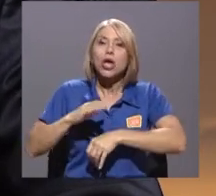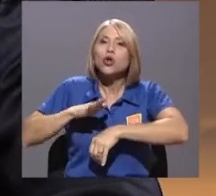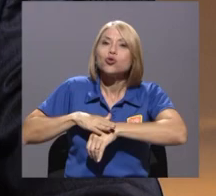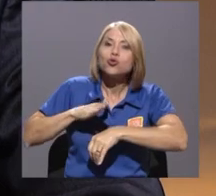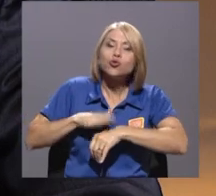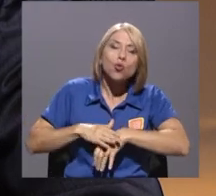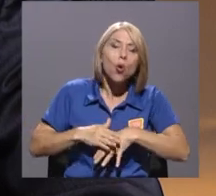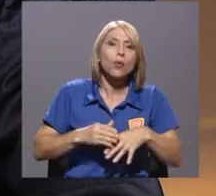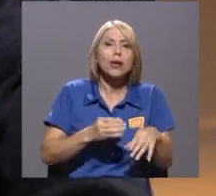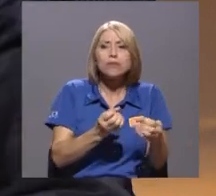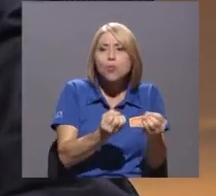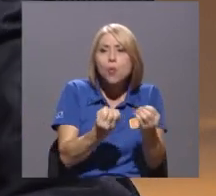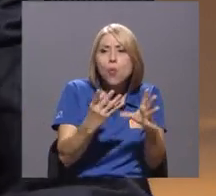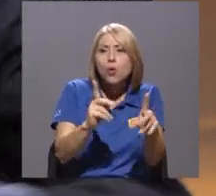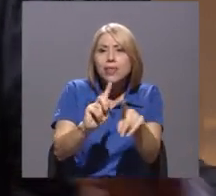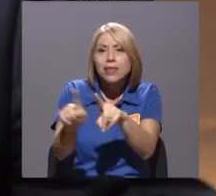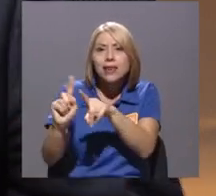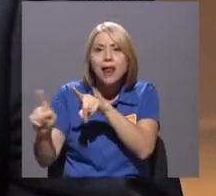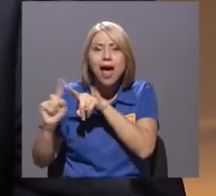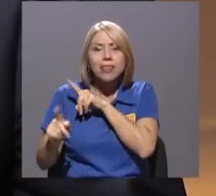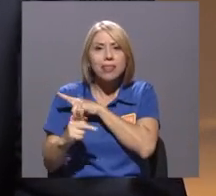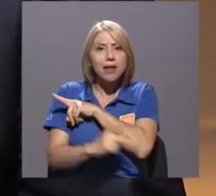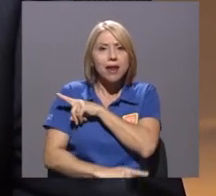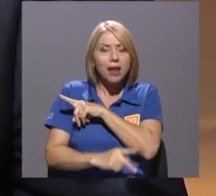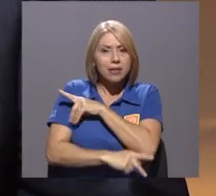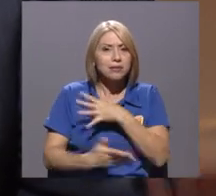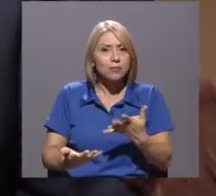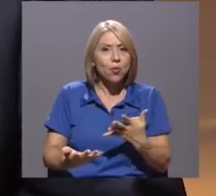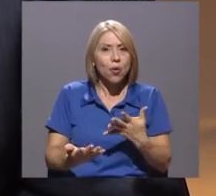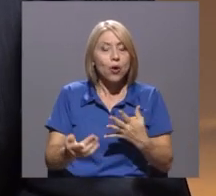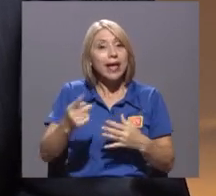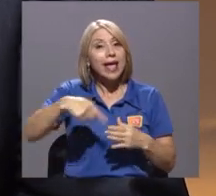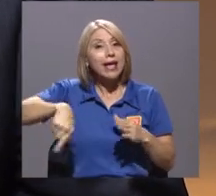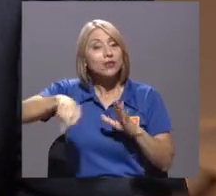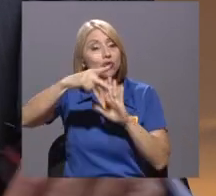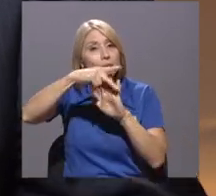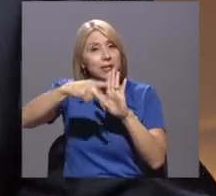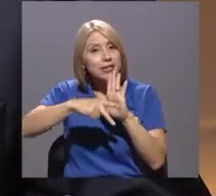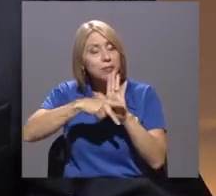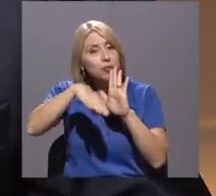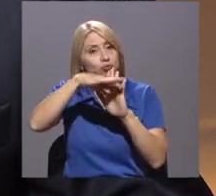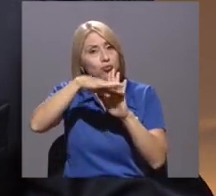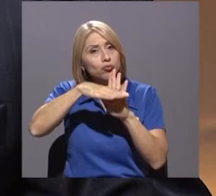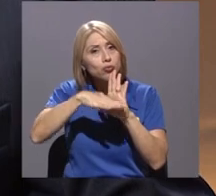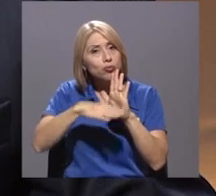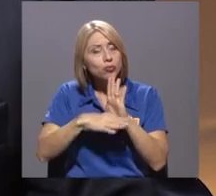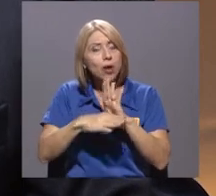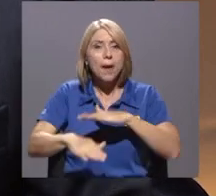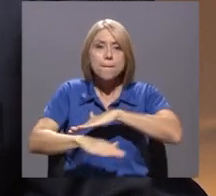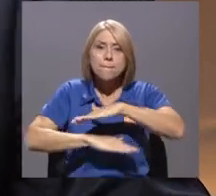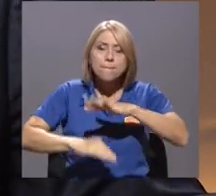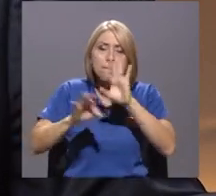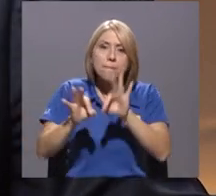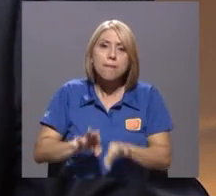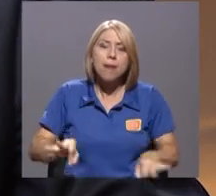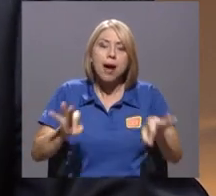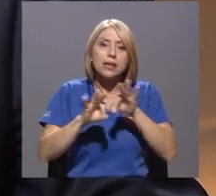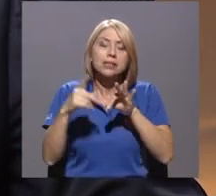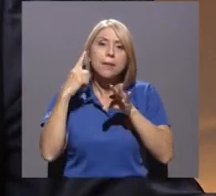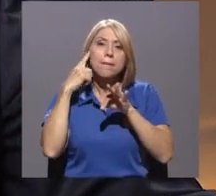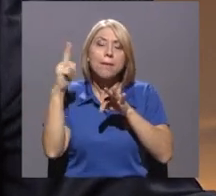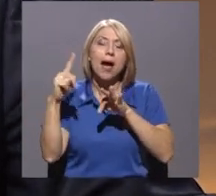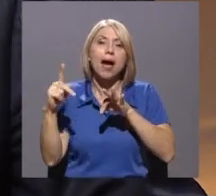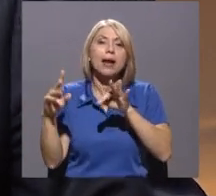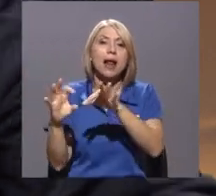multilateralismo que son principios de base para la unión europea y